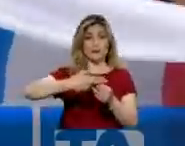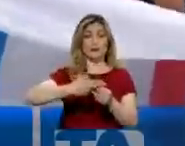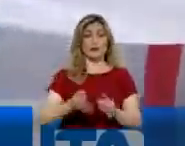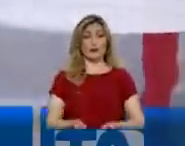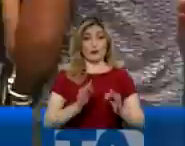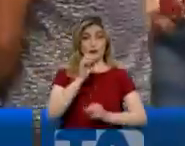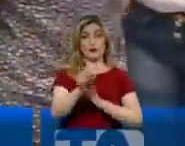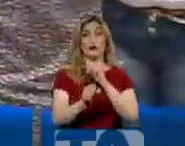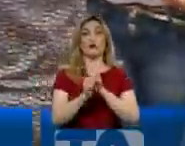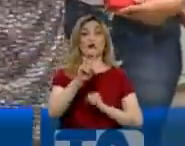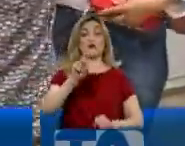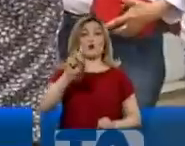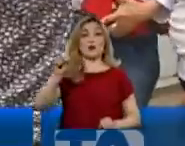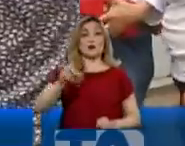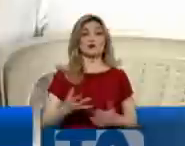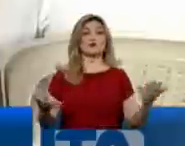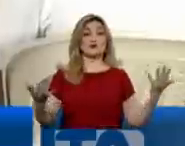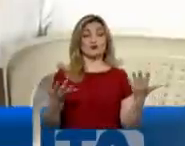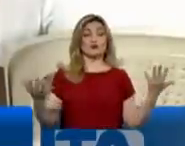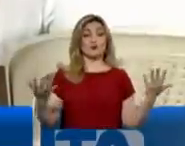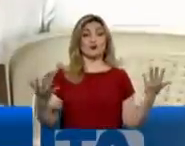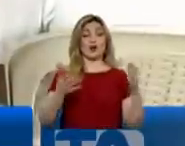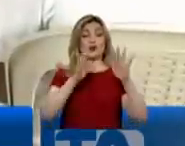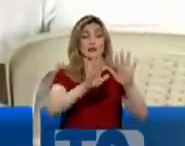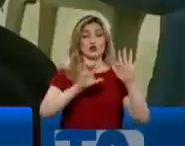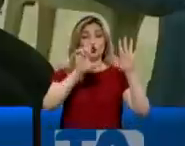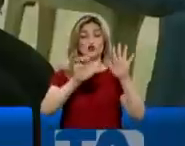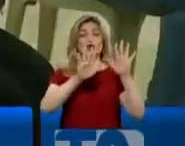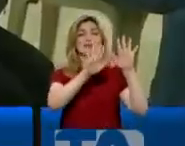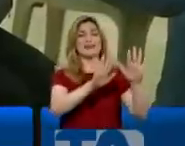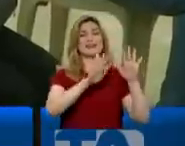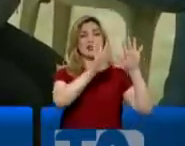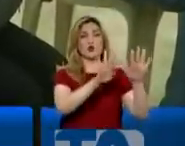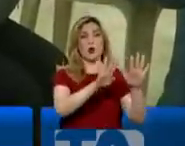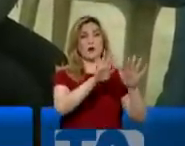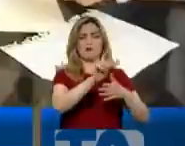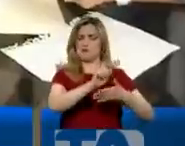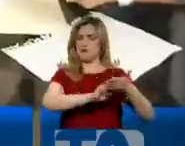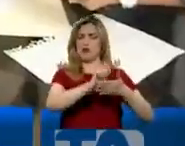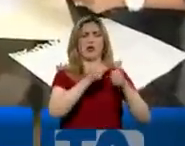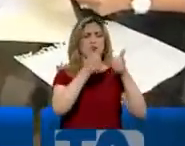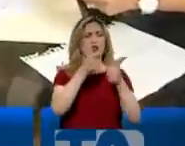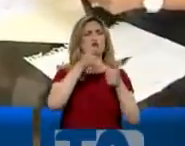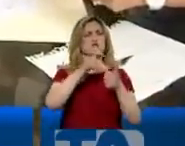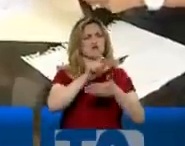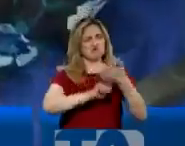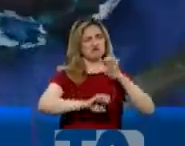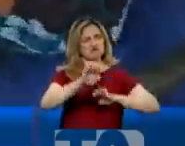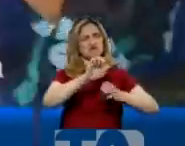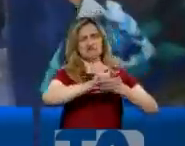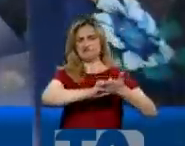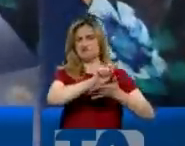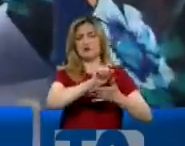febrero de 2021 pertenecen a 18 de las 19 organizaciones políticas habilitadas para inscribir candidatos en su calificación actualmente